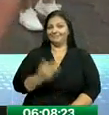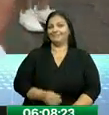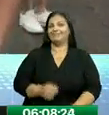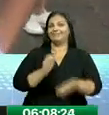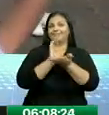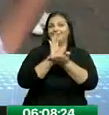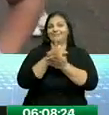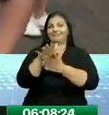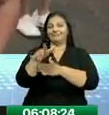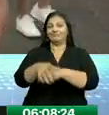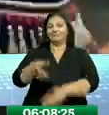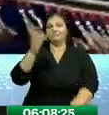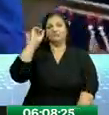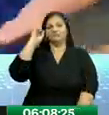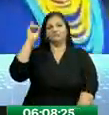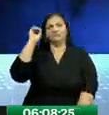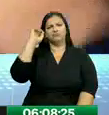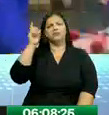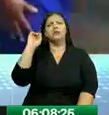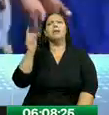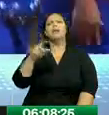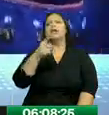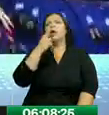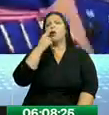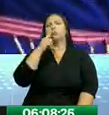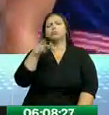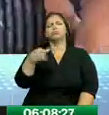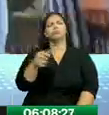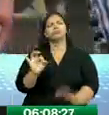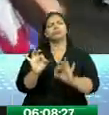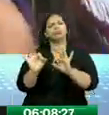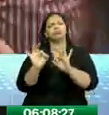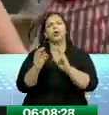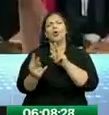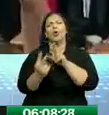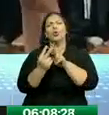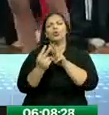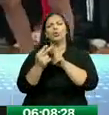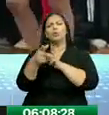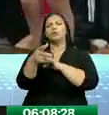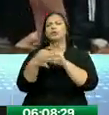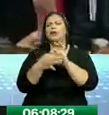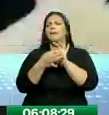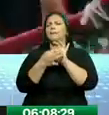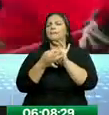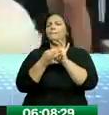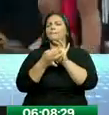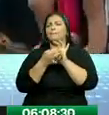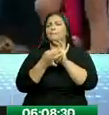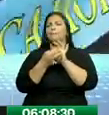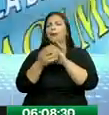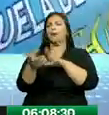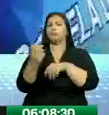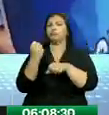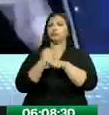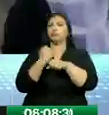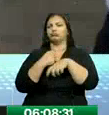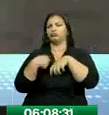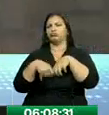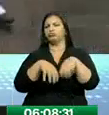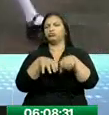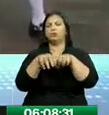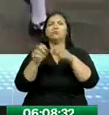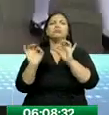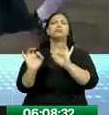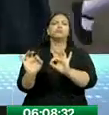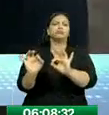compañeros asambleístas muy buenos, buena gente, linda gente. Cultivé la amistad de ellos, gente laboriosa. Muy bien. Y sobre